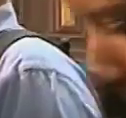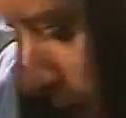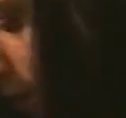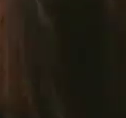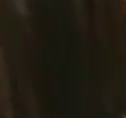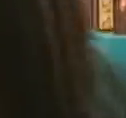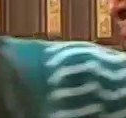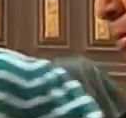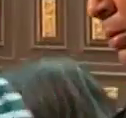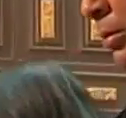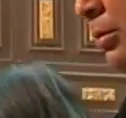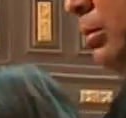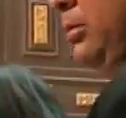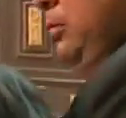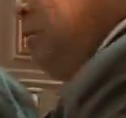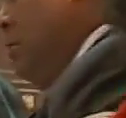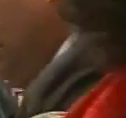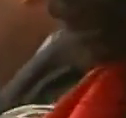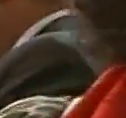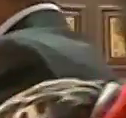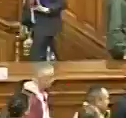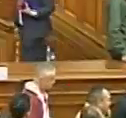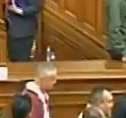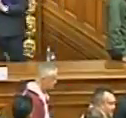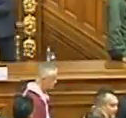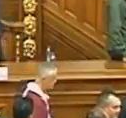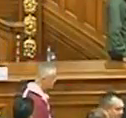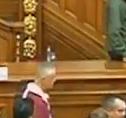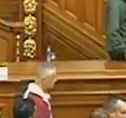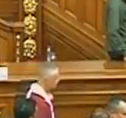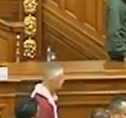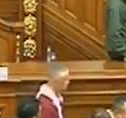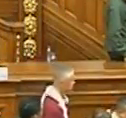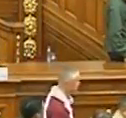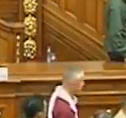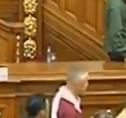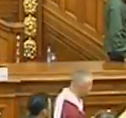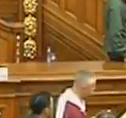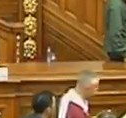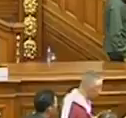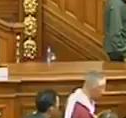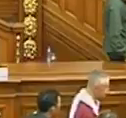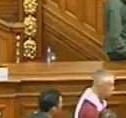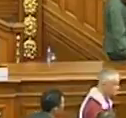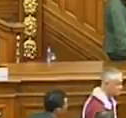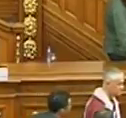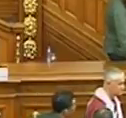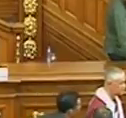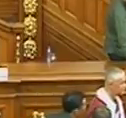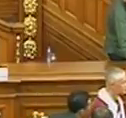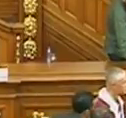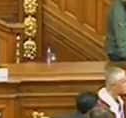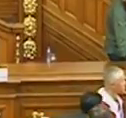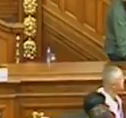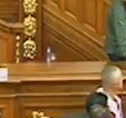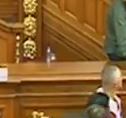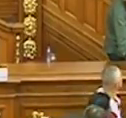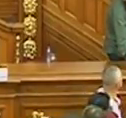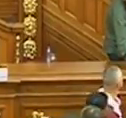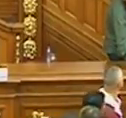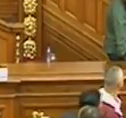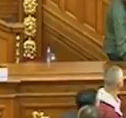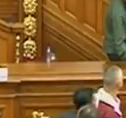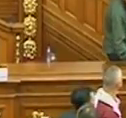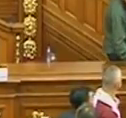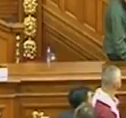años ha agudizado los ingresos en el país, lo que ha tenido como resultado el cerco impuesto por los Estados Unidos con